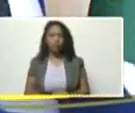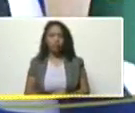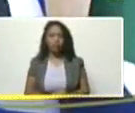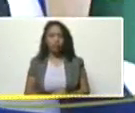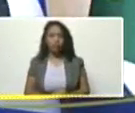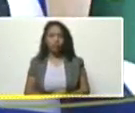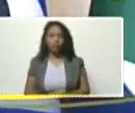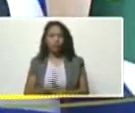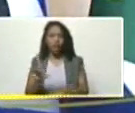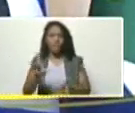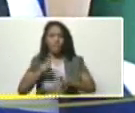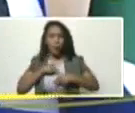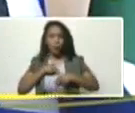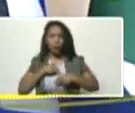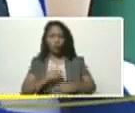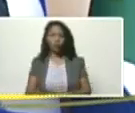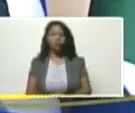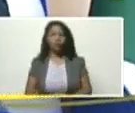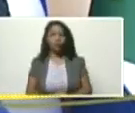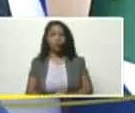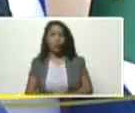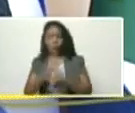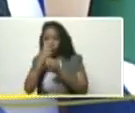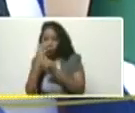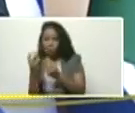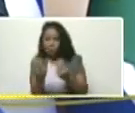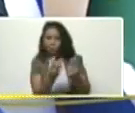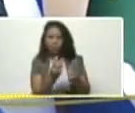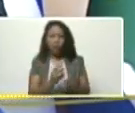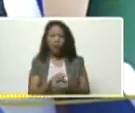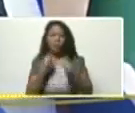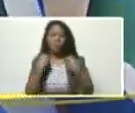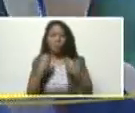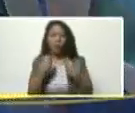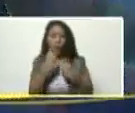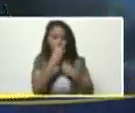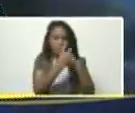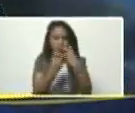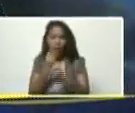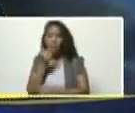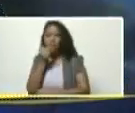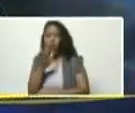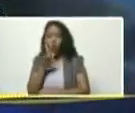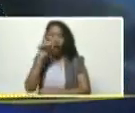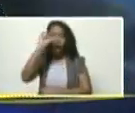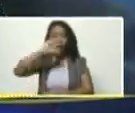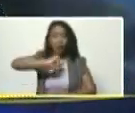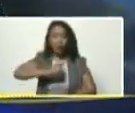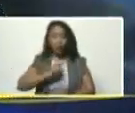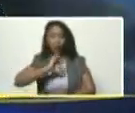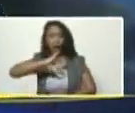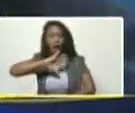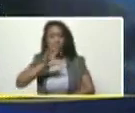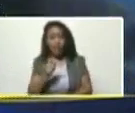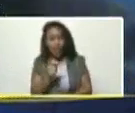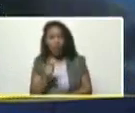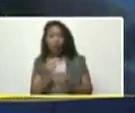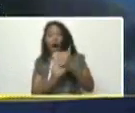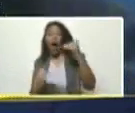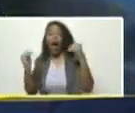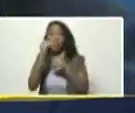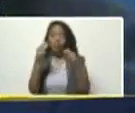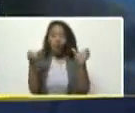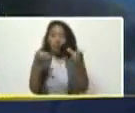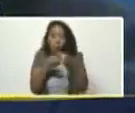la aceptación de la invitación para la visita muy pronto a Sudáfrica de una alta